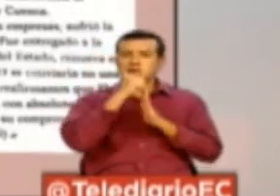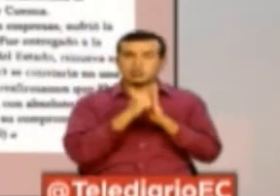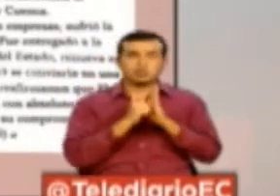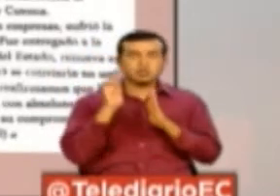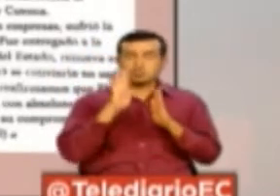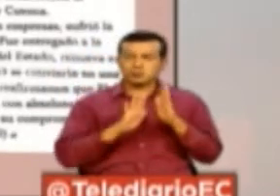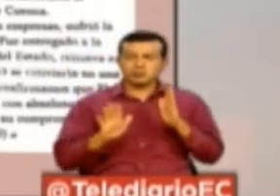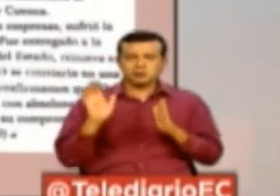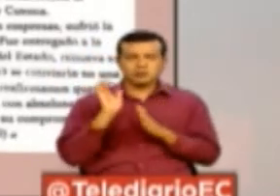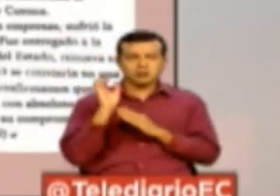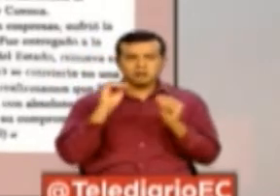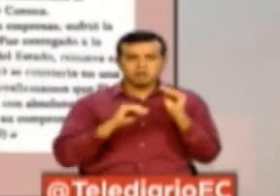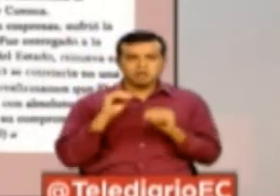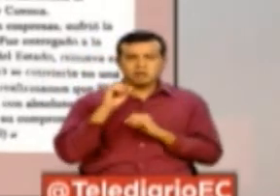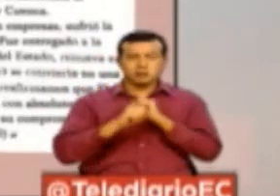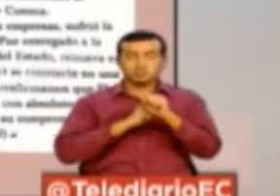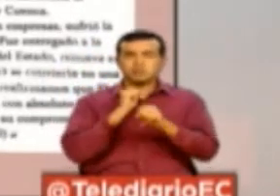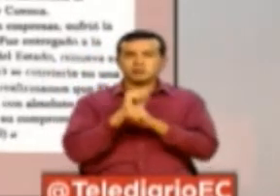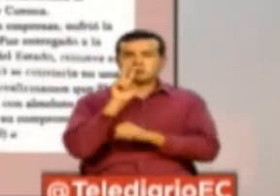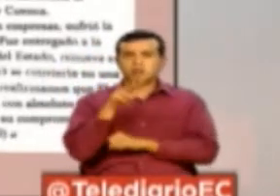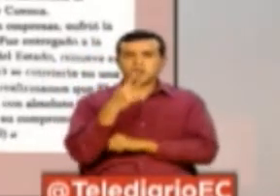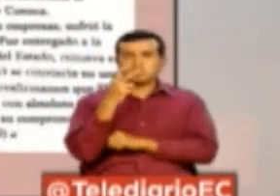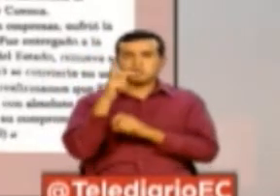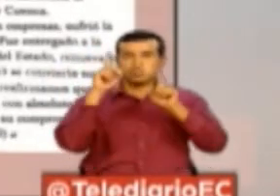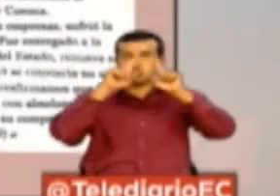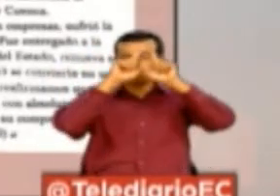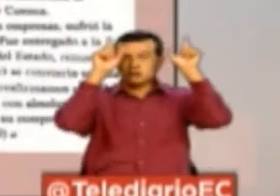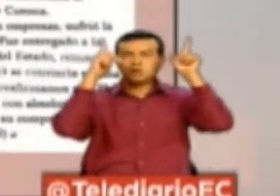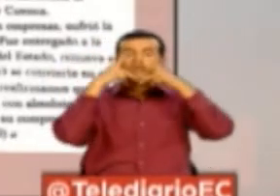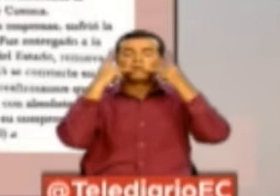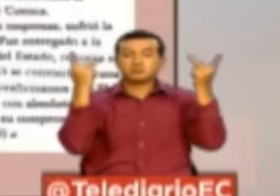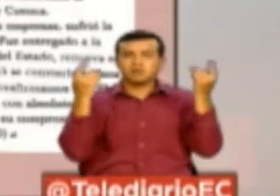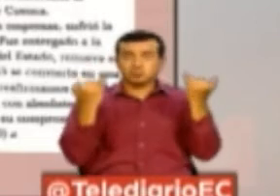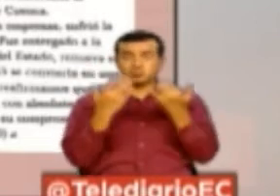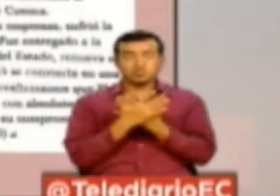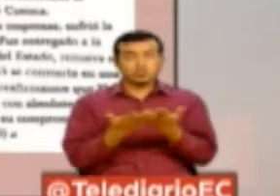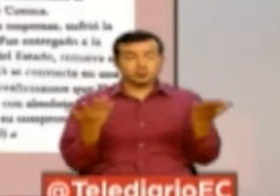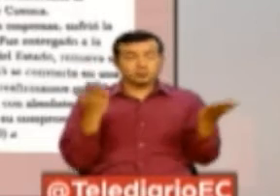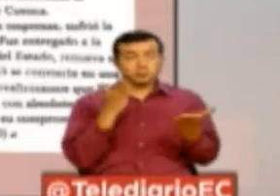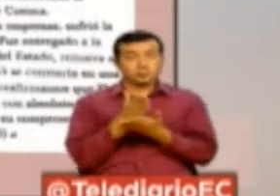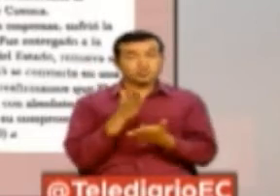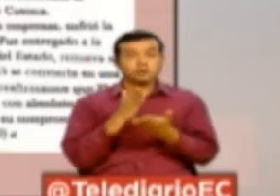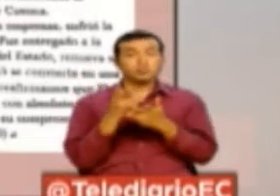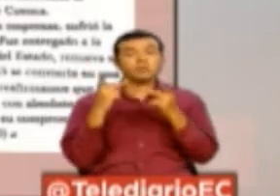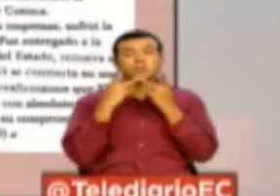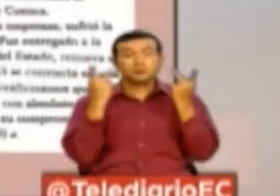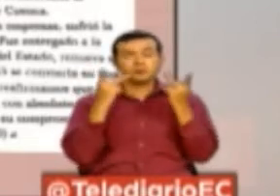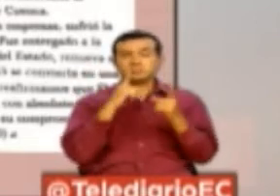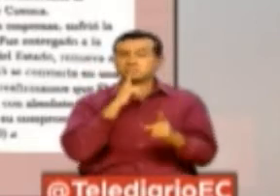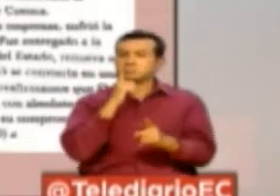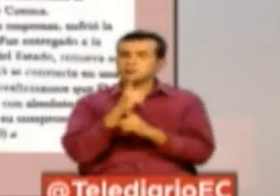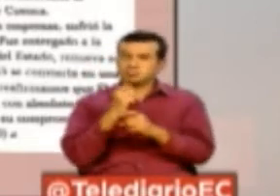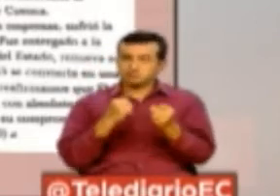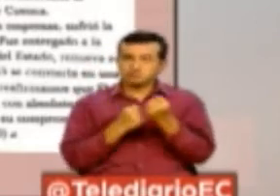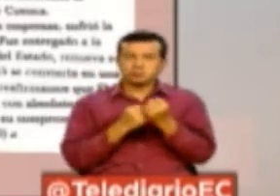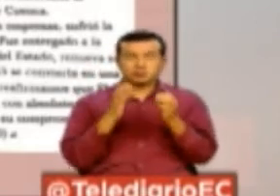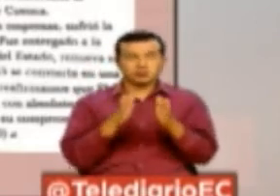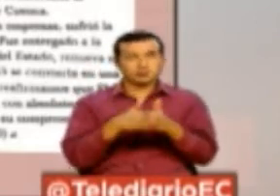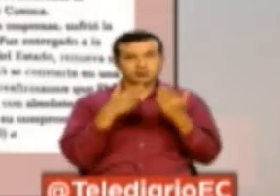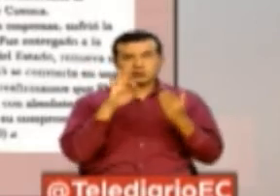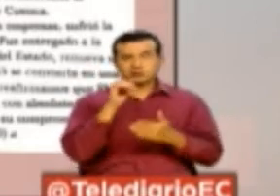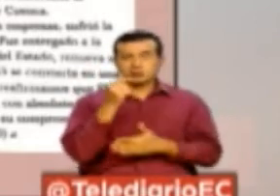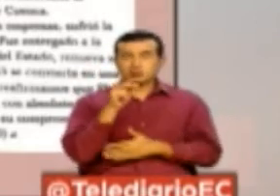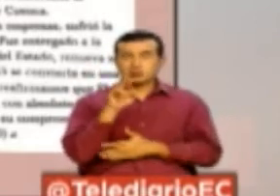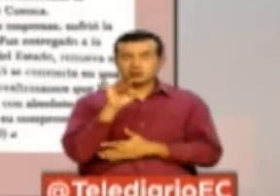en nuestro país en 2013 se convierta en una empresa pública en la actualidad con un medio público reafirmamos que diario el